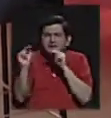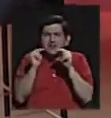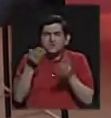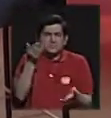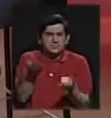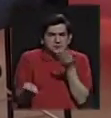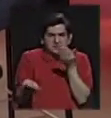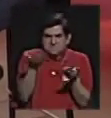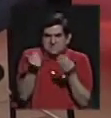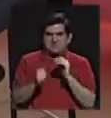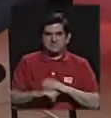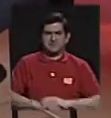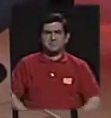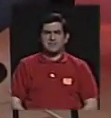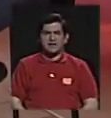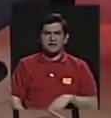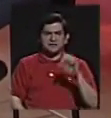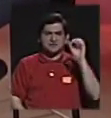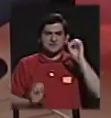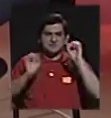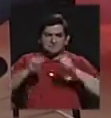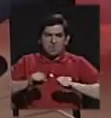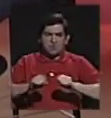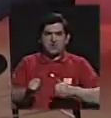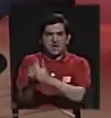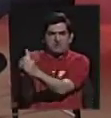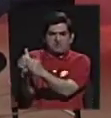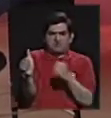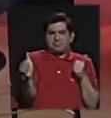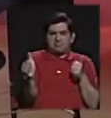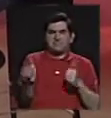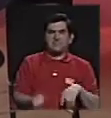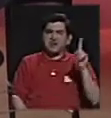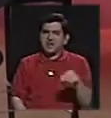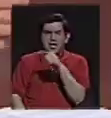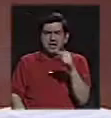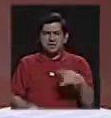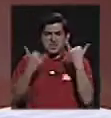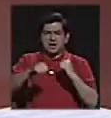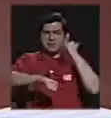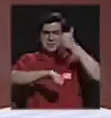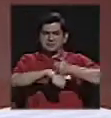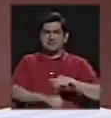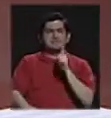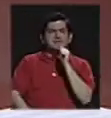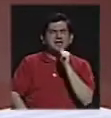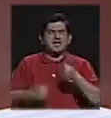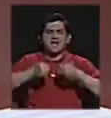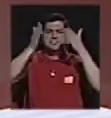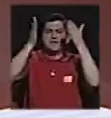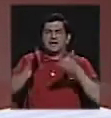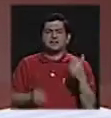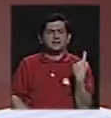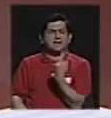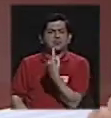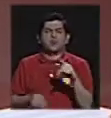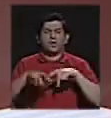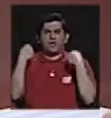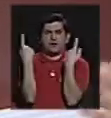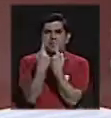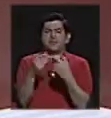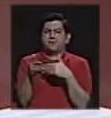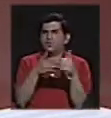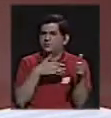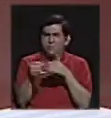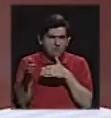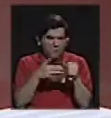podrían ser echadas para atrás, revertidas, una vez que se defina quiénes asumen las candidaturas de esos partidos.